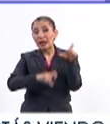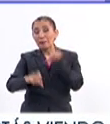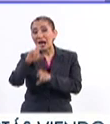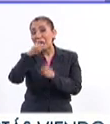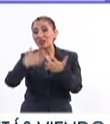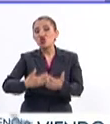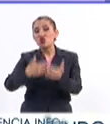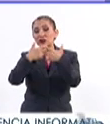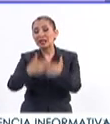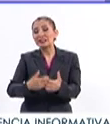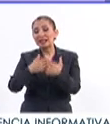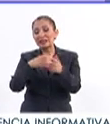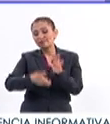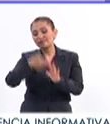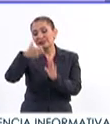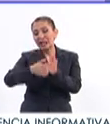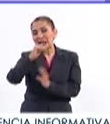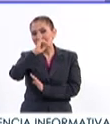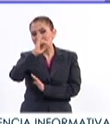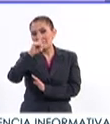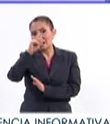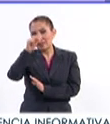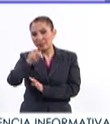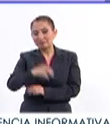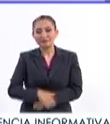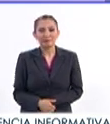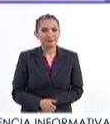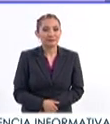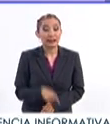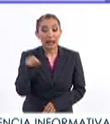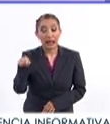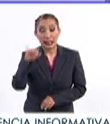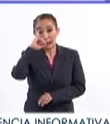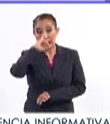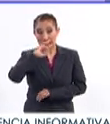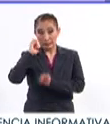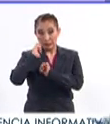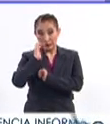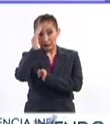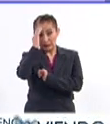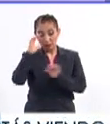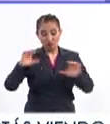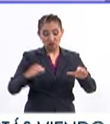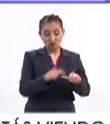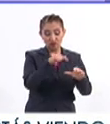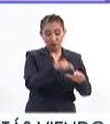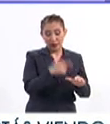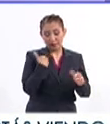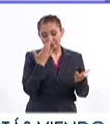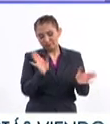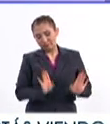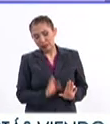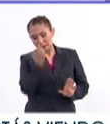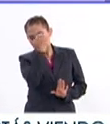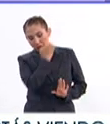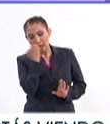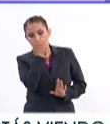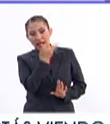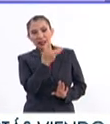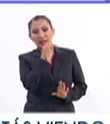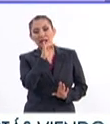e Industrias Extractivas del Politécnico Nacional y es el jefe de la Unidad de Caracterización y Evaluación